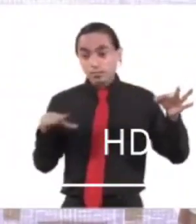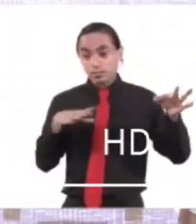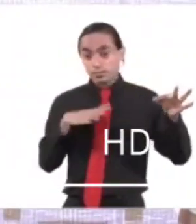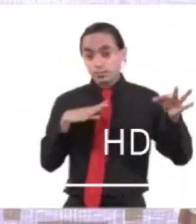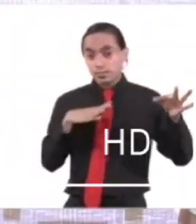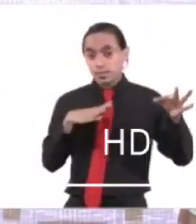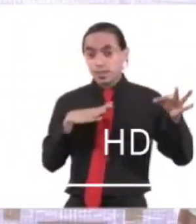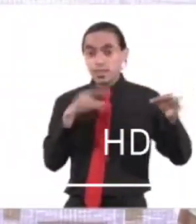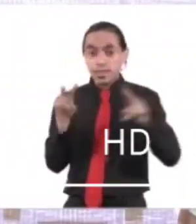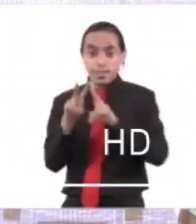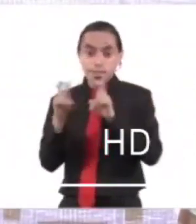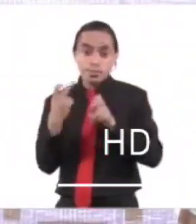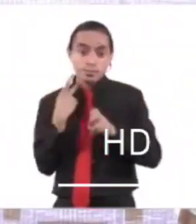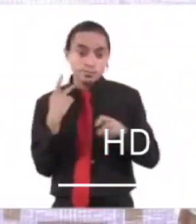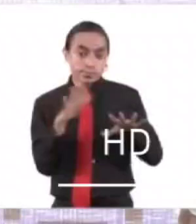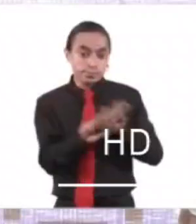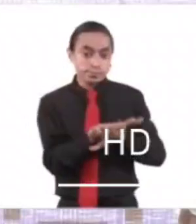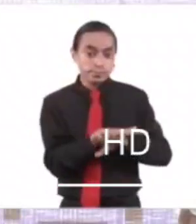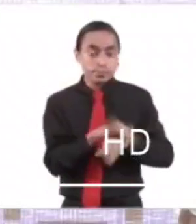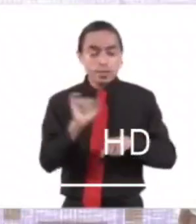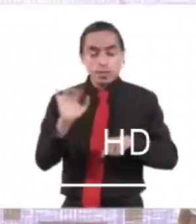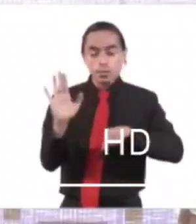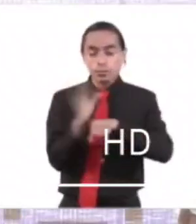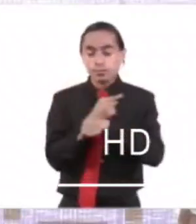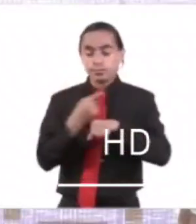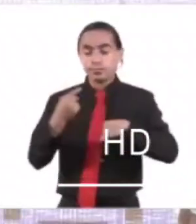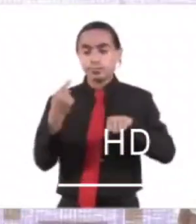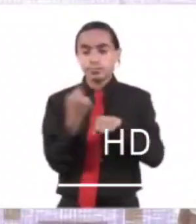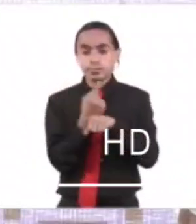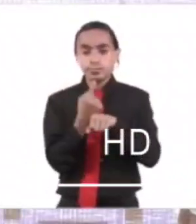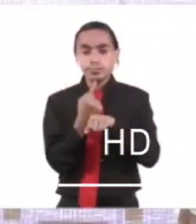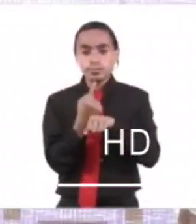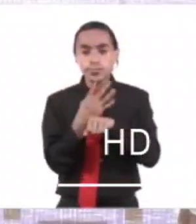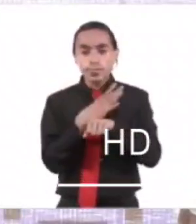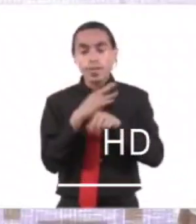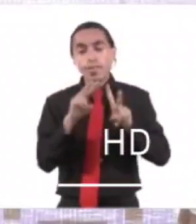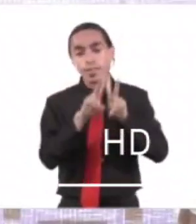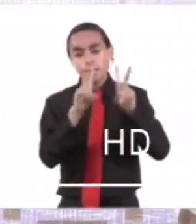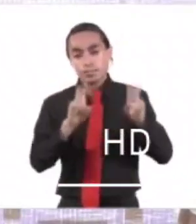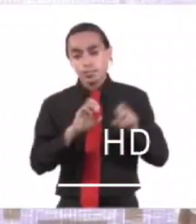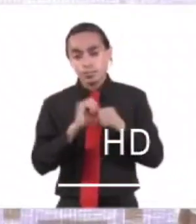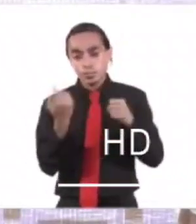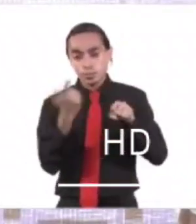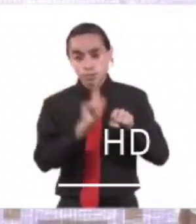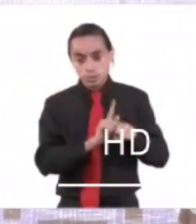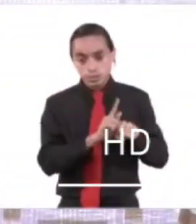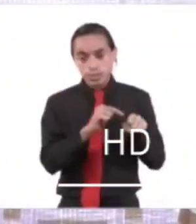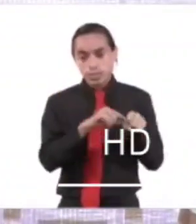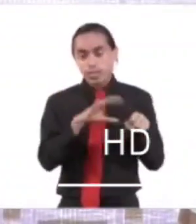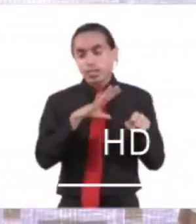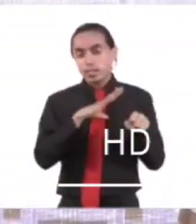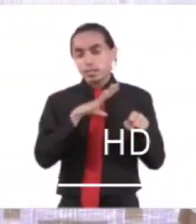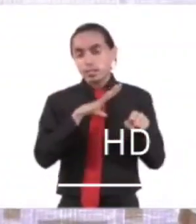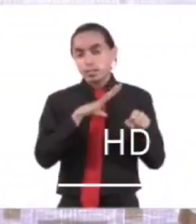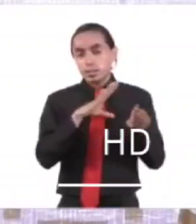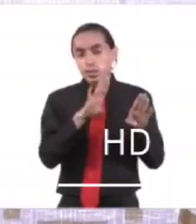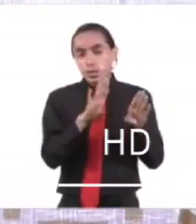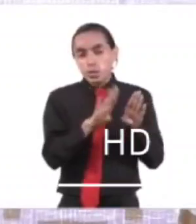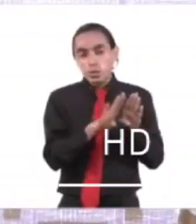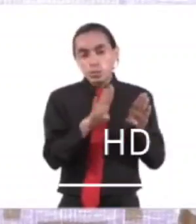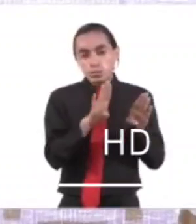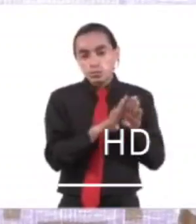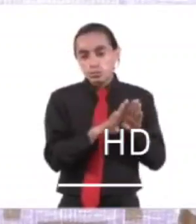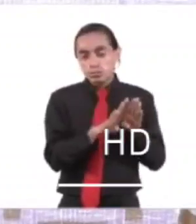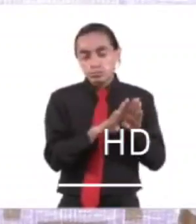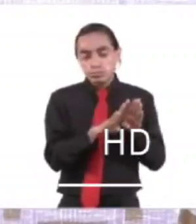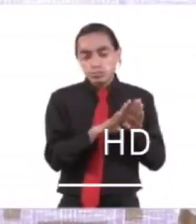discurso político. Porque la verdad, el tema social aparecía como uno entre